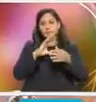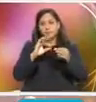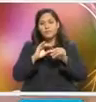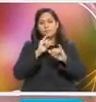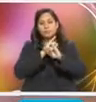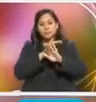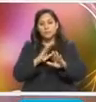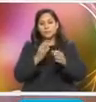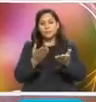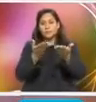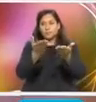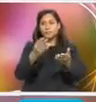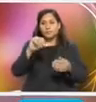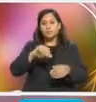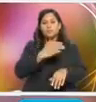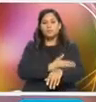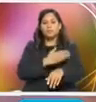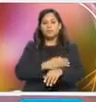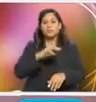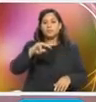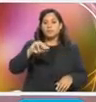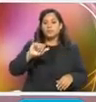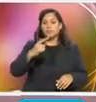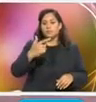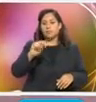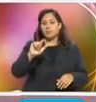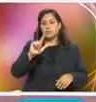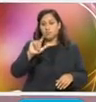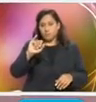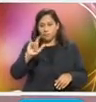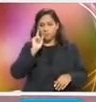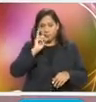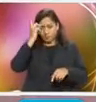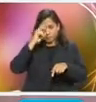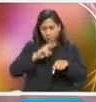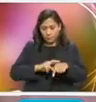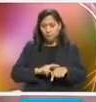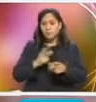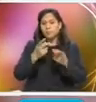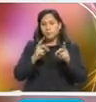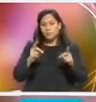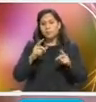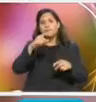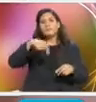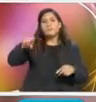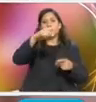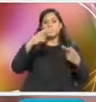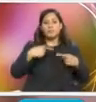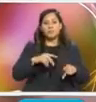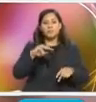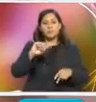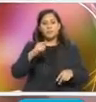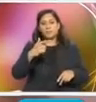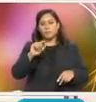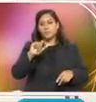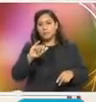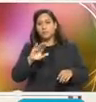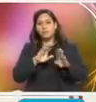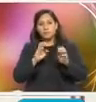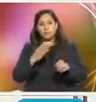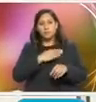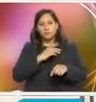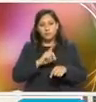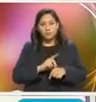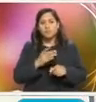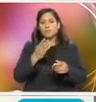conocer toda la información, el día de hoy nos acompaña Magali Jáuregui Montalvo, quien es directora de Desarrollo Comunitario. Magali, ¿cómo estás? Muy buenos días. Muy buenos días,